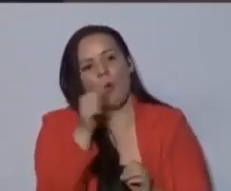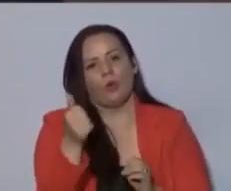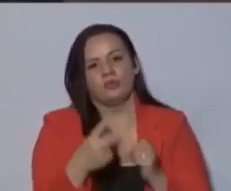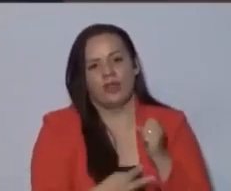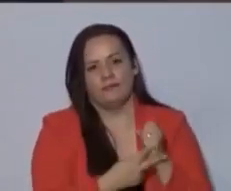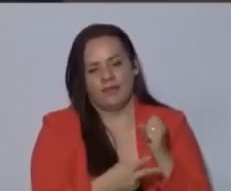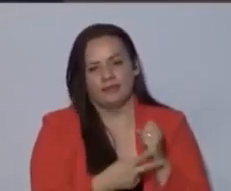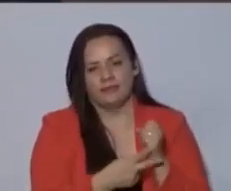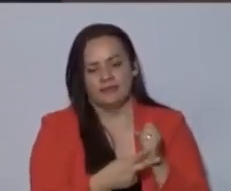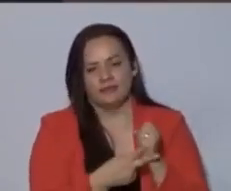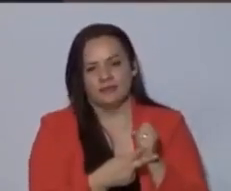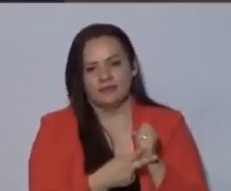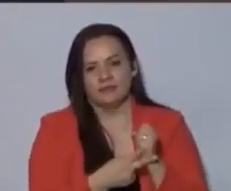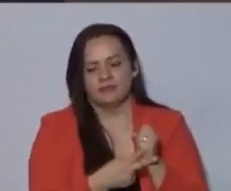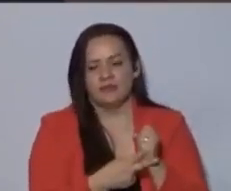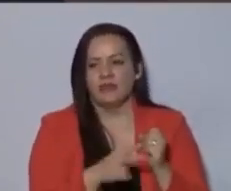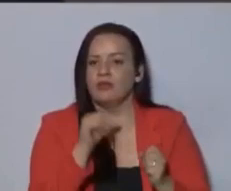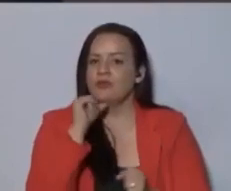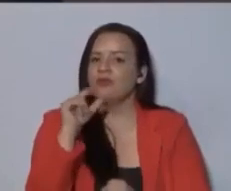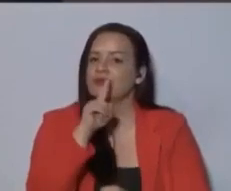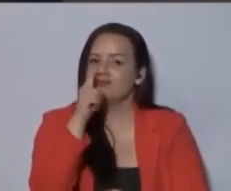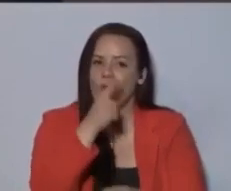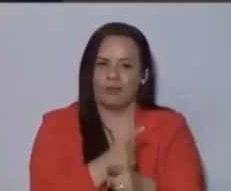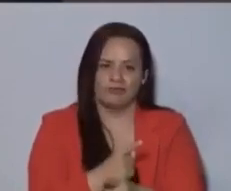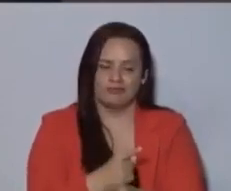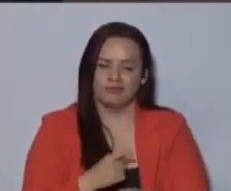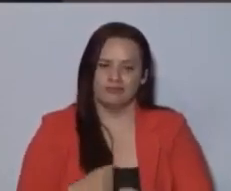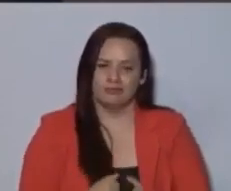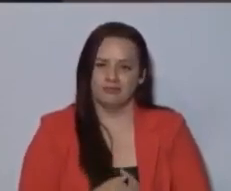hasta son contraproducentes.